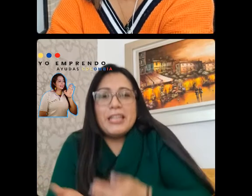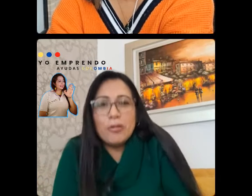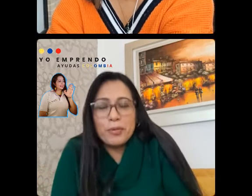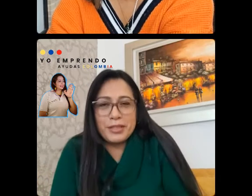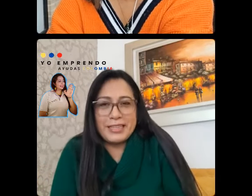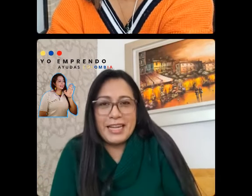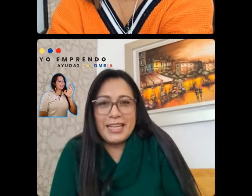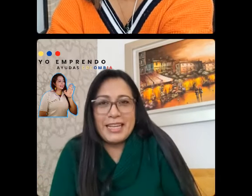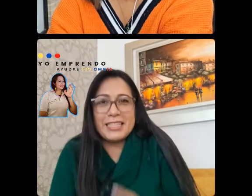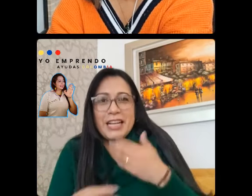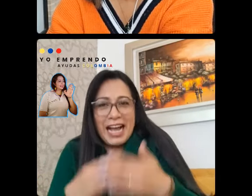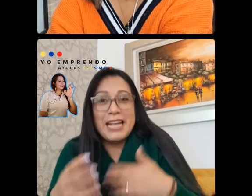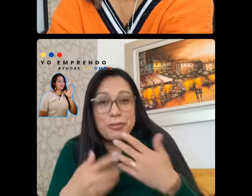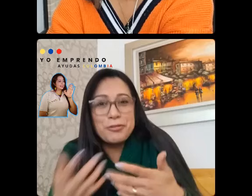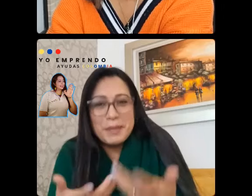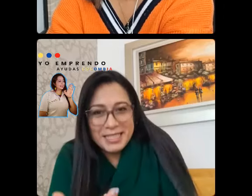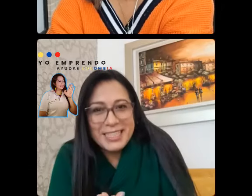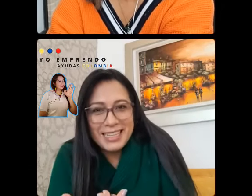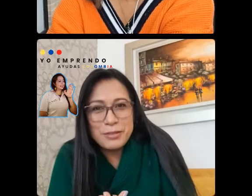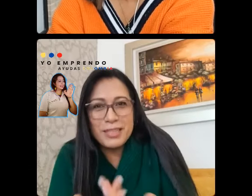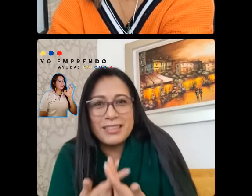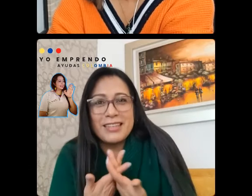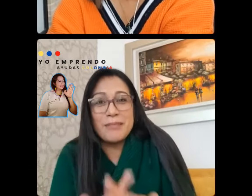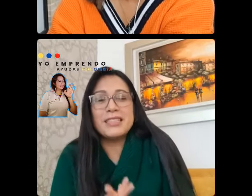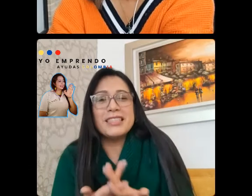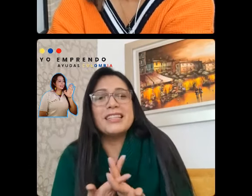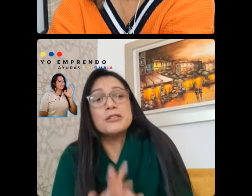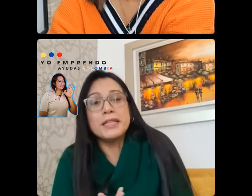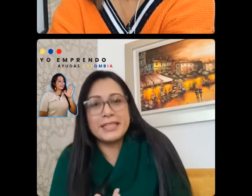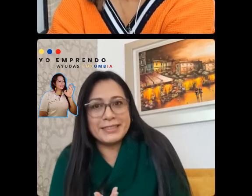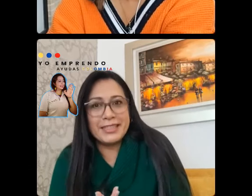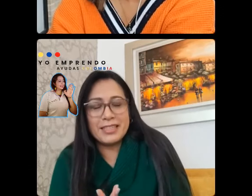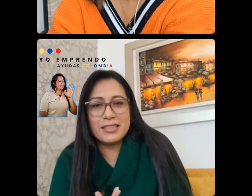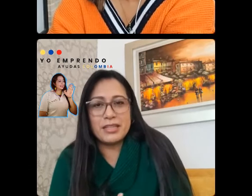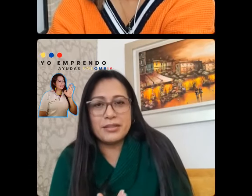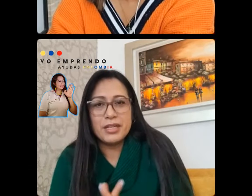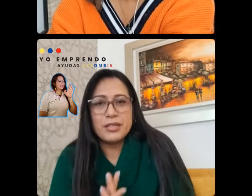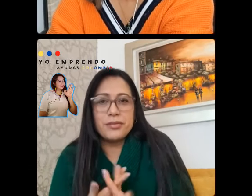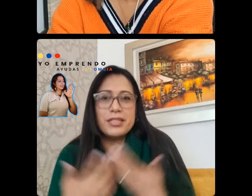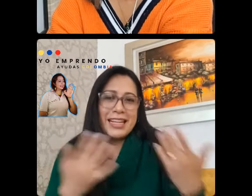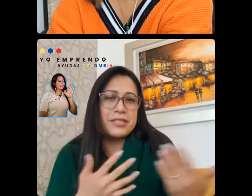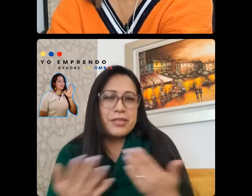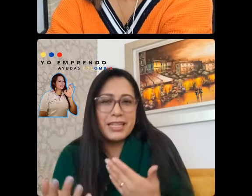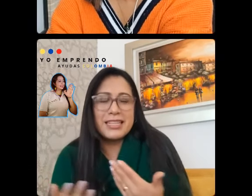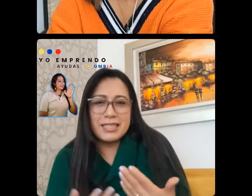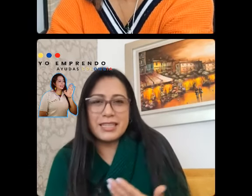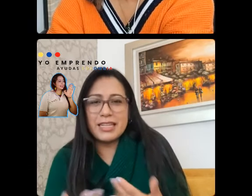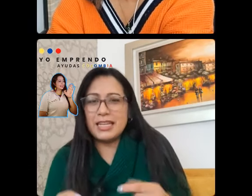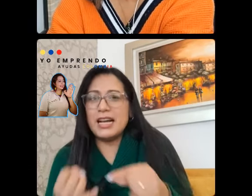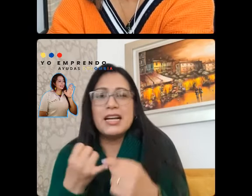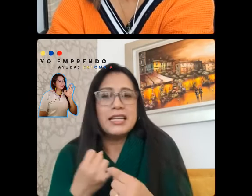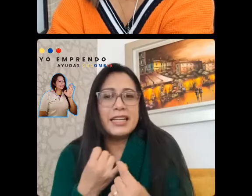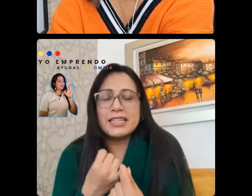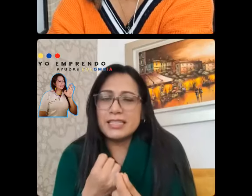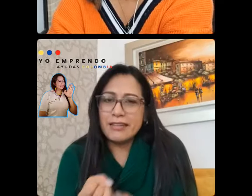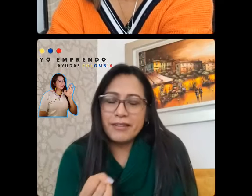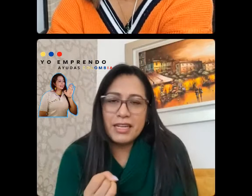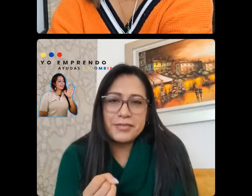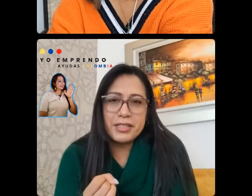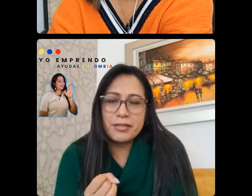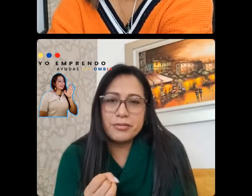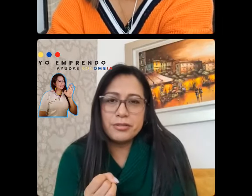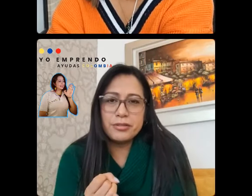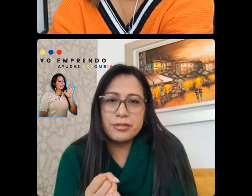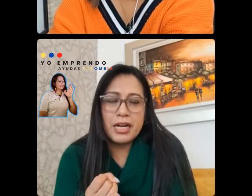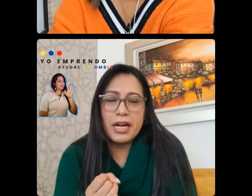dividelo por 30 días ahí es donde uno empieza a hacer las cuentas realmente ese ingreso para qué está alcanzando entonces en eso tengan esa tranquilidad de que si están